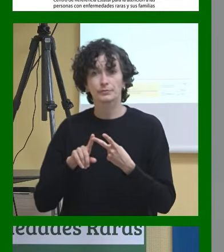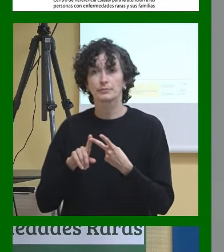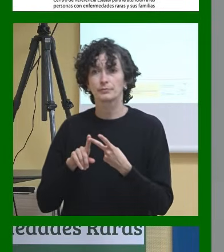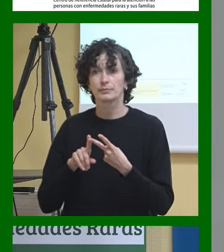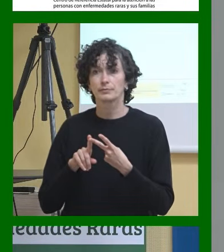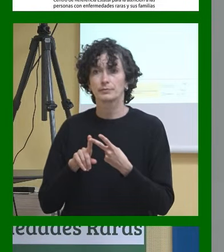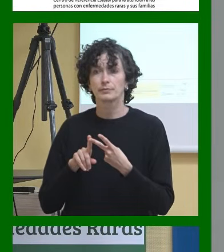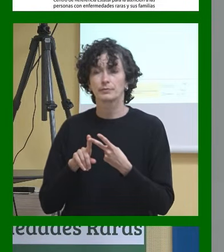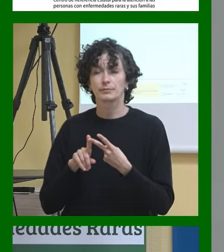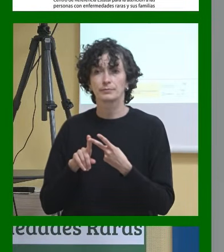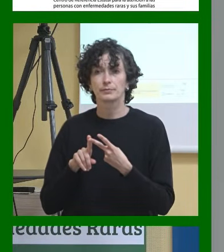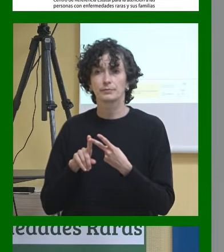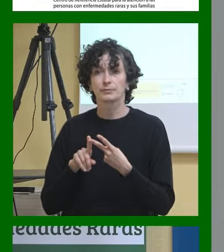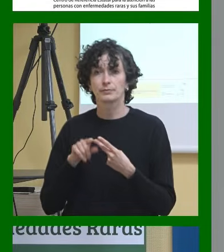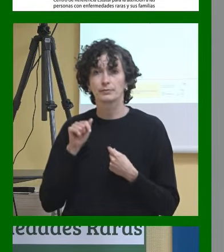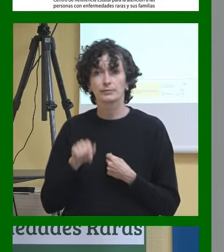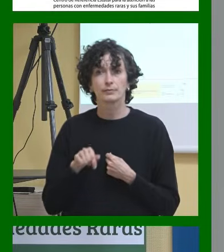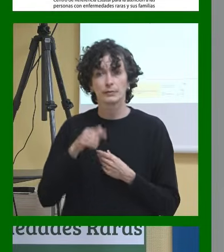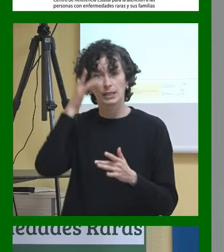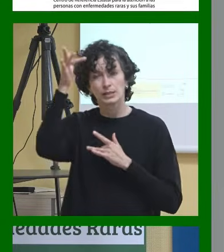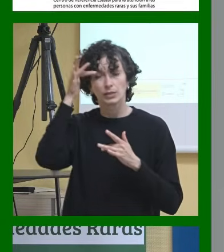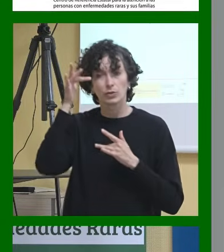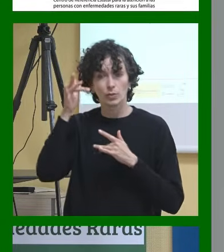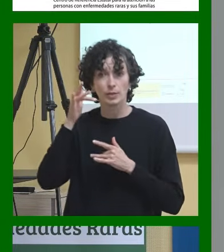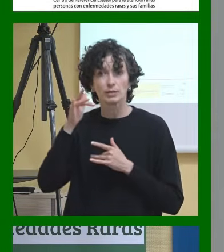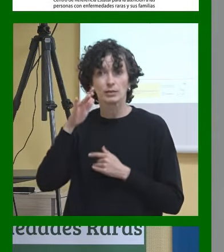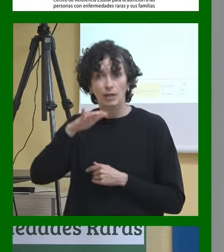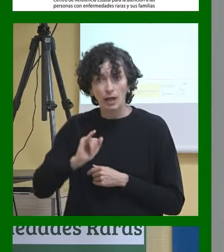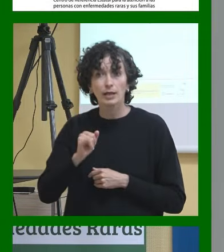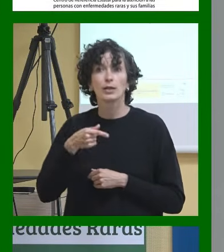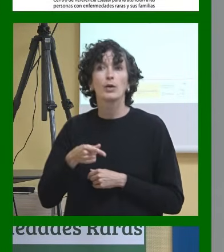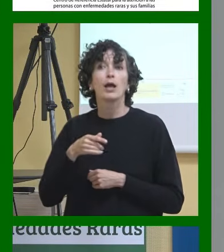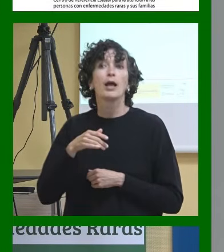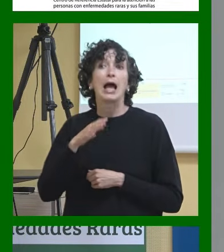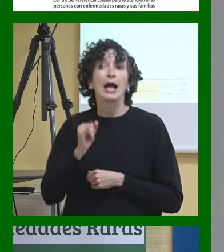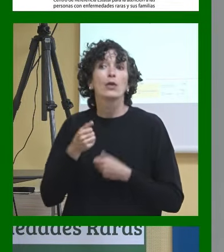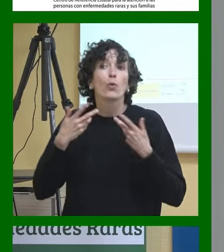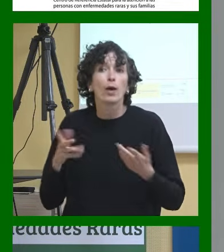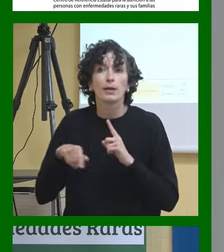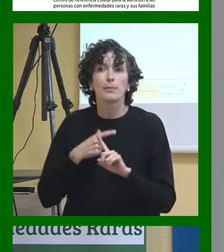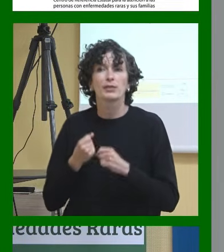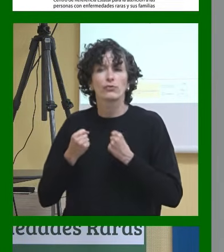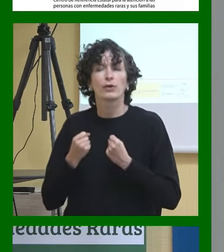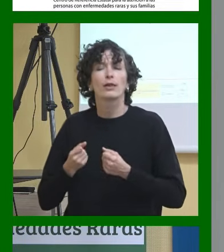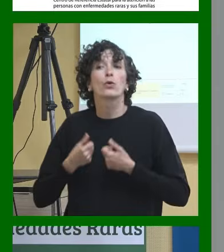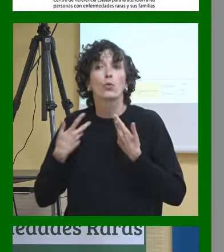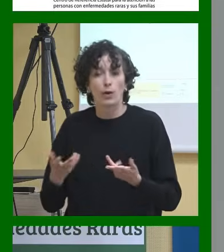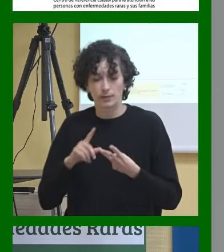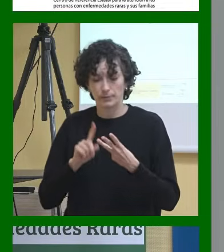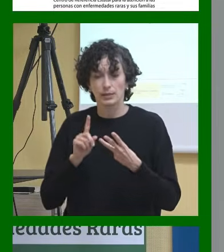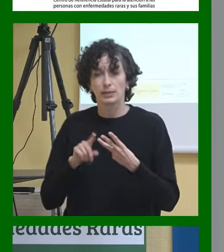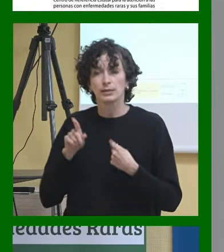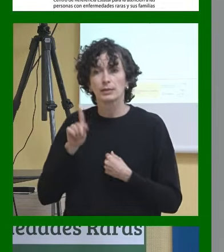evaluamos la presencia e intensidad de los síntomas psicopatológicos y exploramos las dificultades de crianza